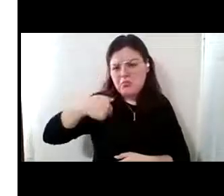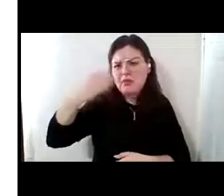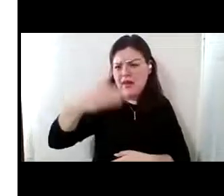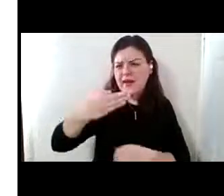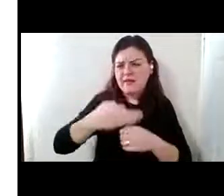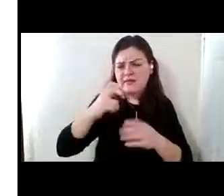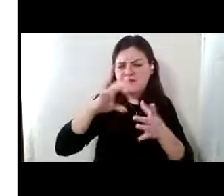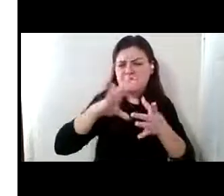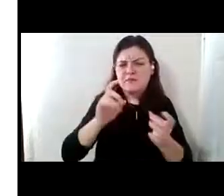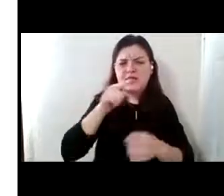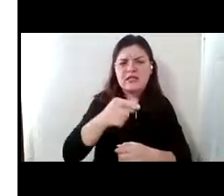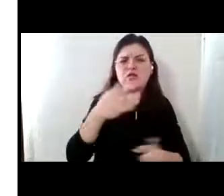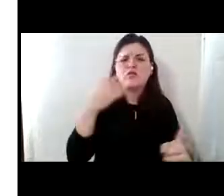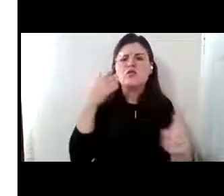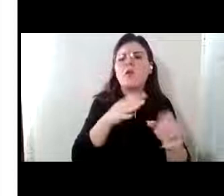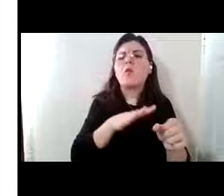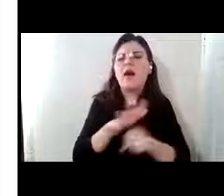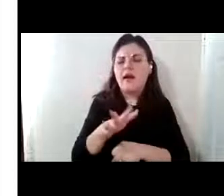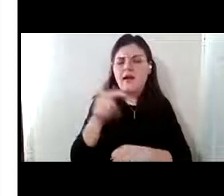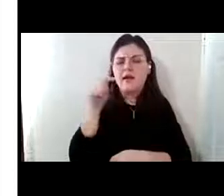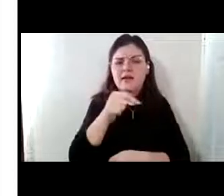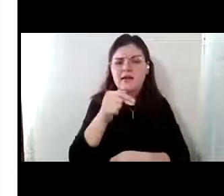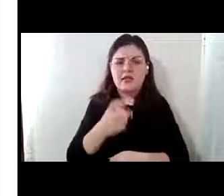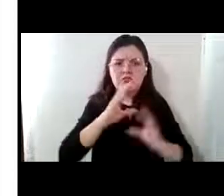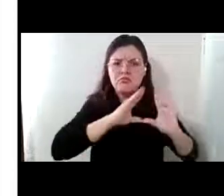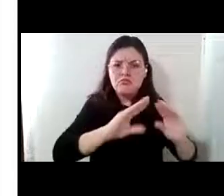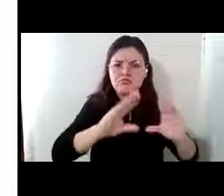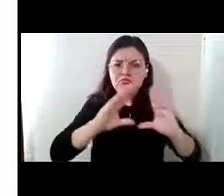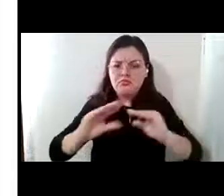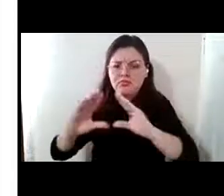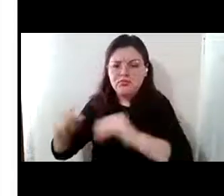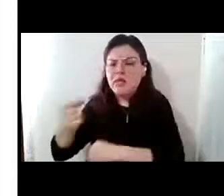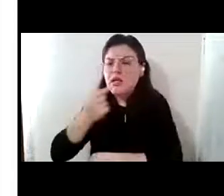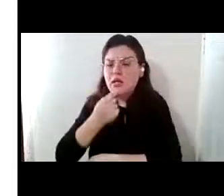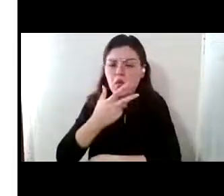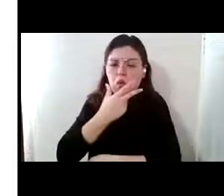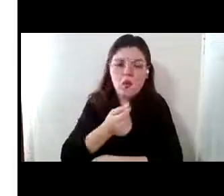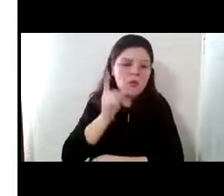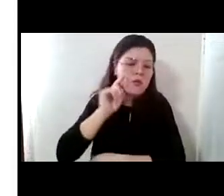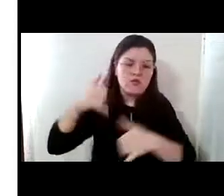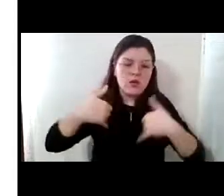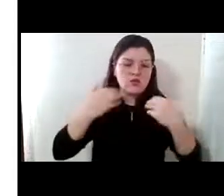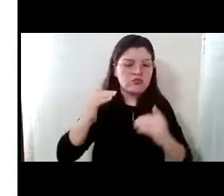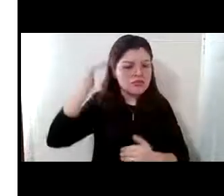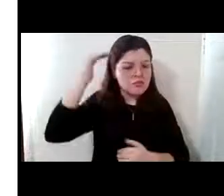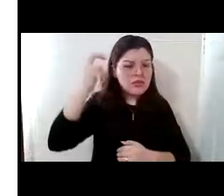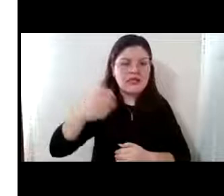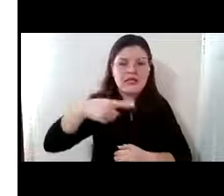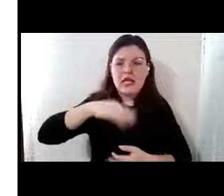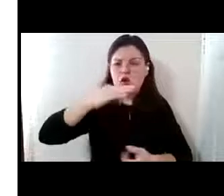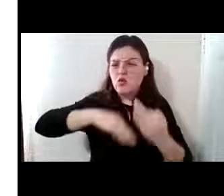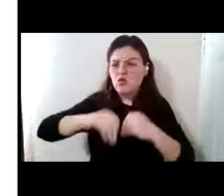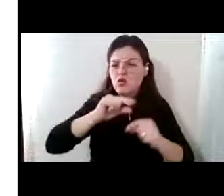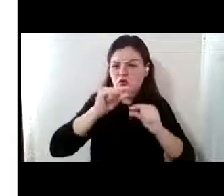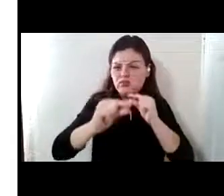busca o su propósito es poder criar, si poder acompañar a niños, niñas, adolescentes en todo este proceso de